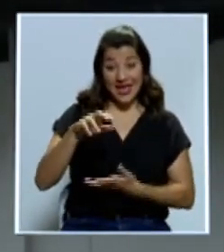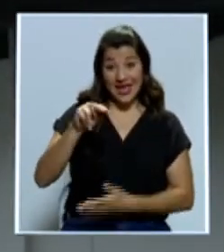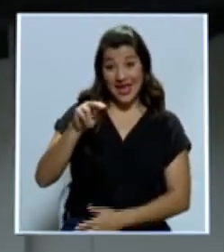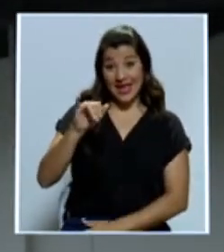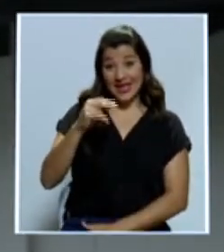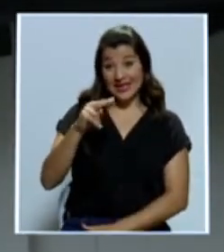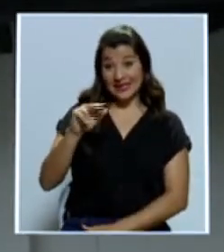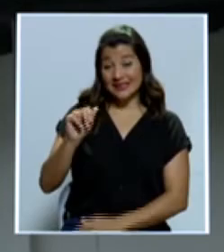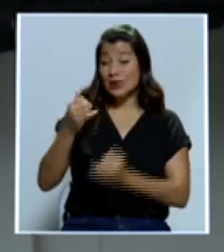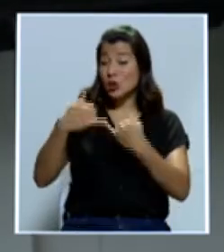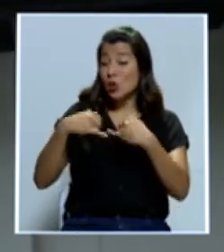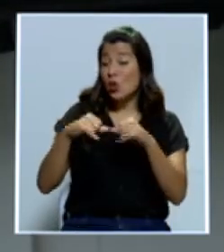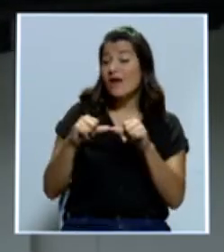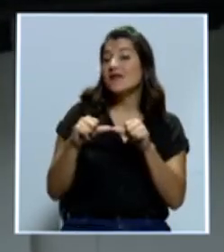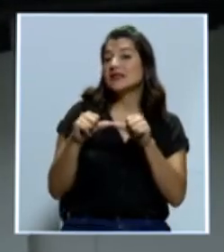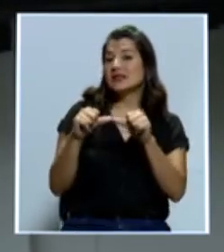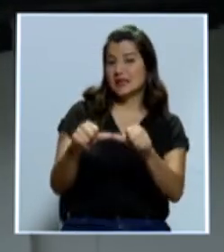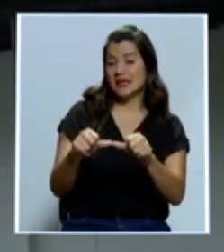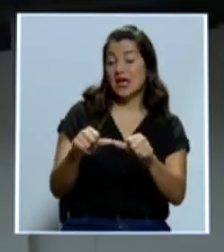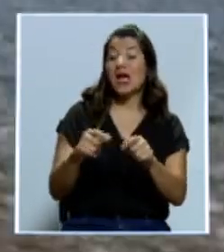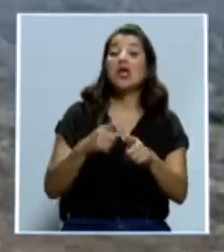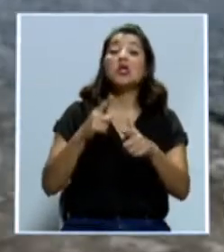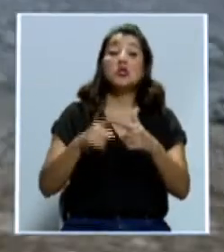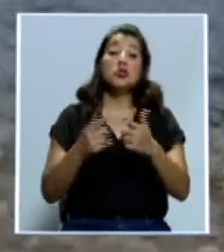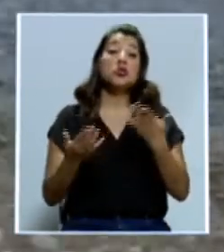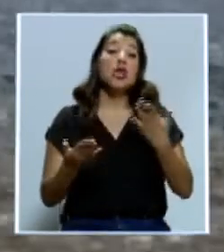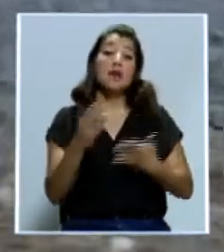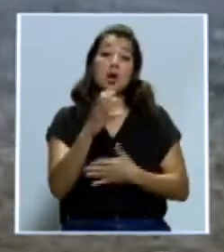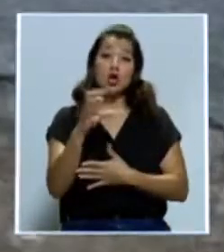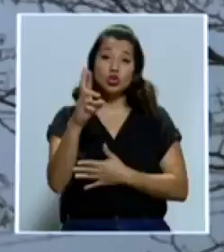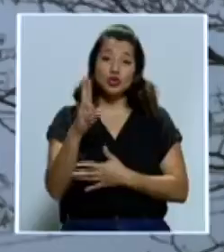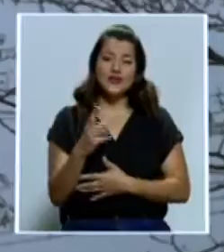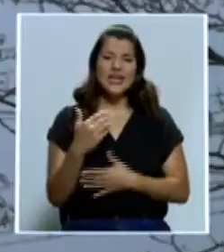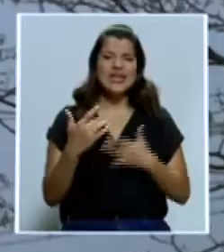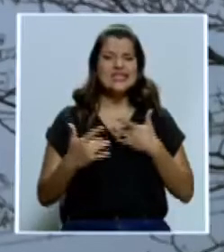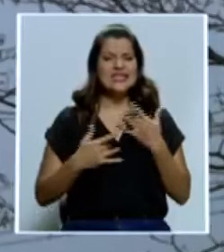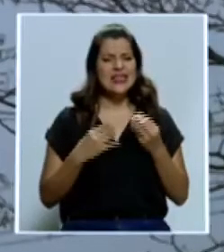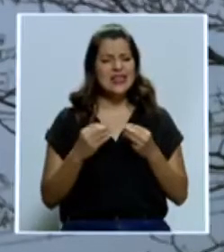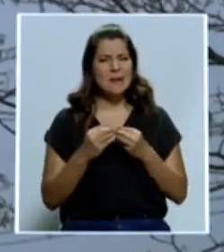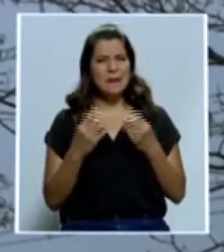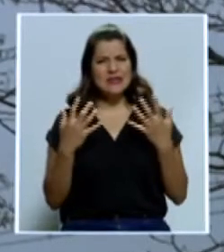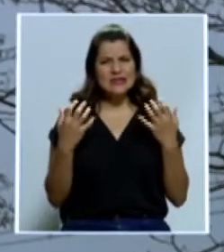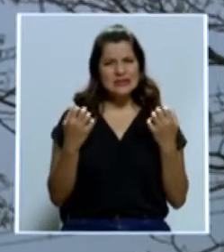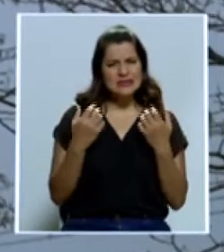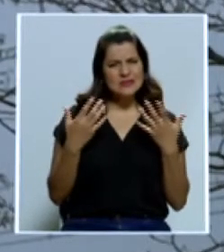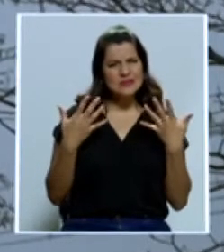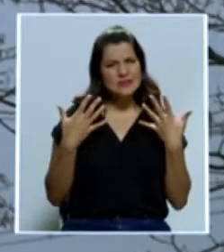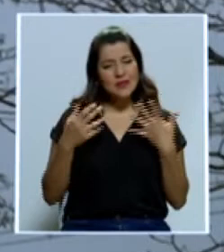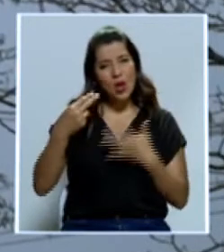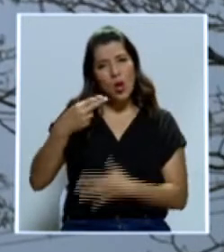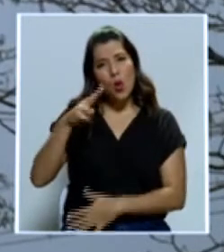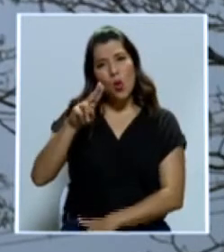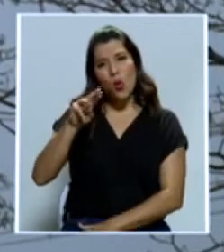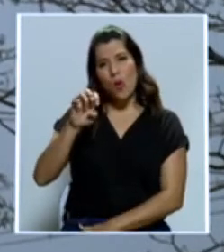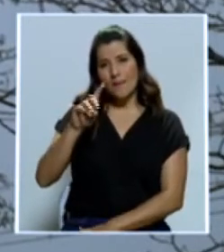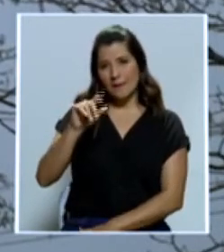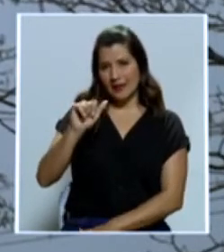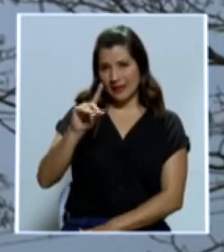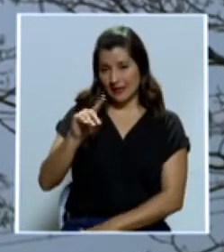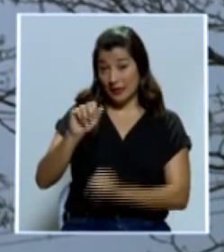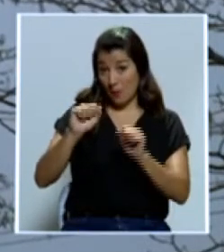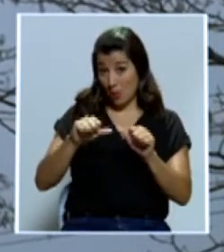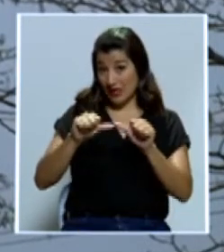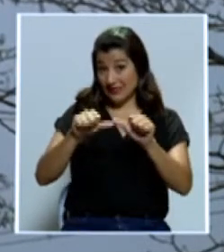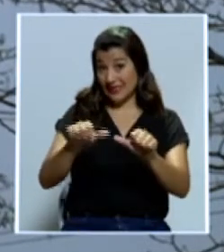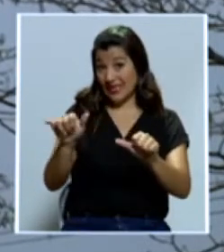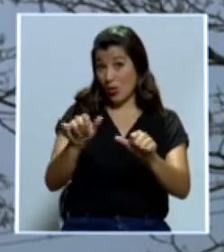muy consolidado, por lo cual presentará al país mucha humedad. Estas condiciones se podrían mantener hasta febrero del próximo